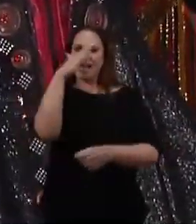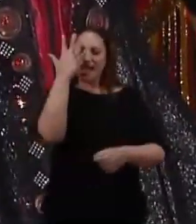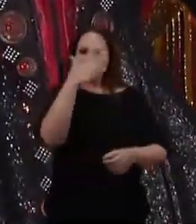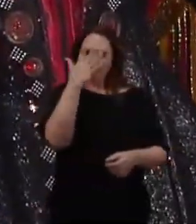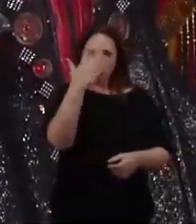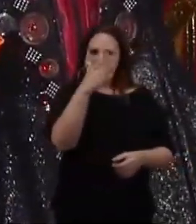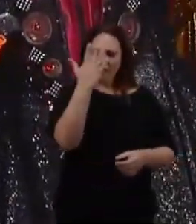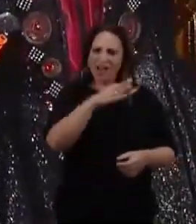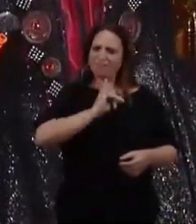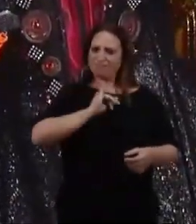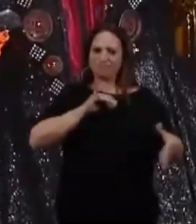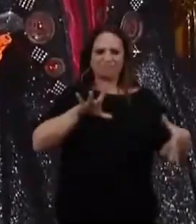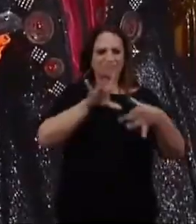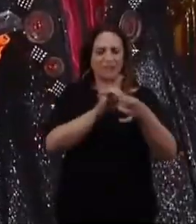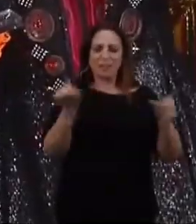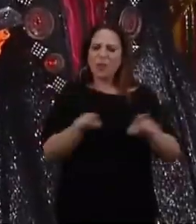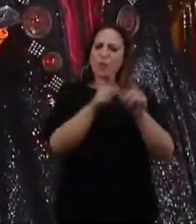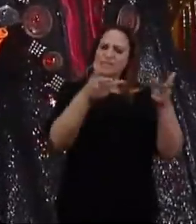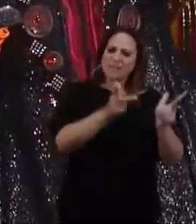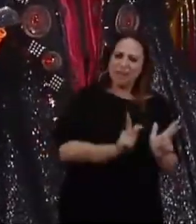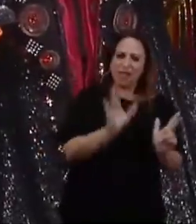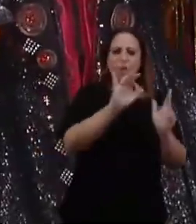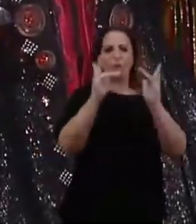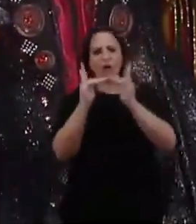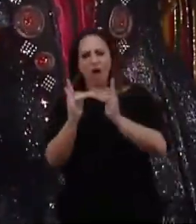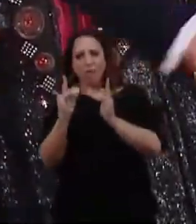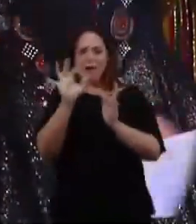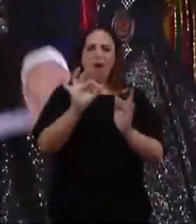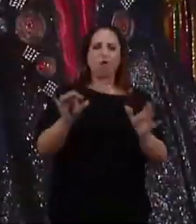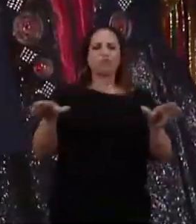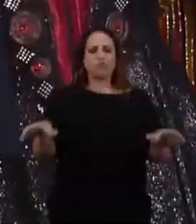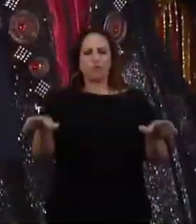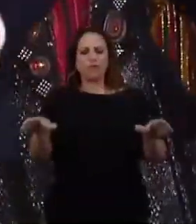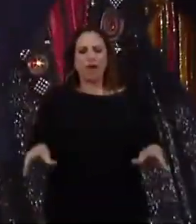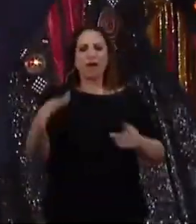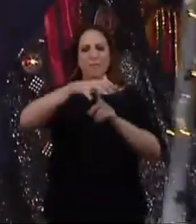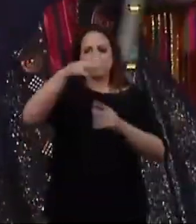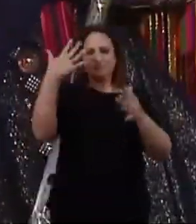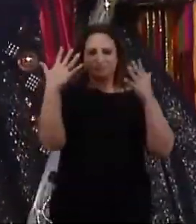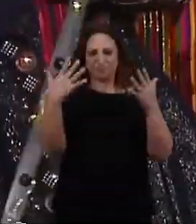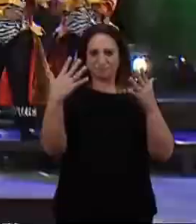casa, sentadito, ya sea en la cama o en el sofá. Un abrazo enorme, Carmelo. El aplauso de todo Santa Catalina para ti.